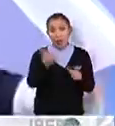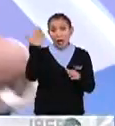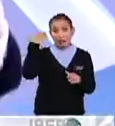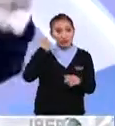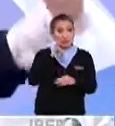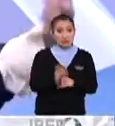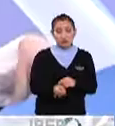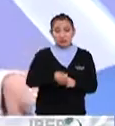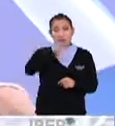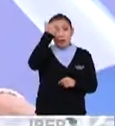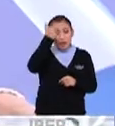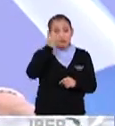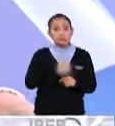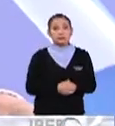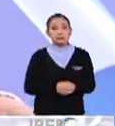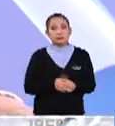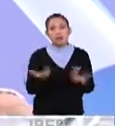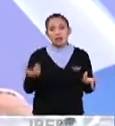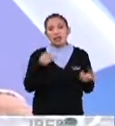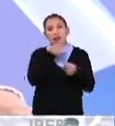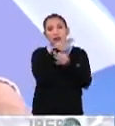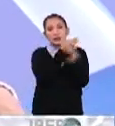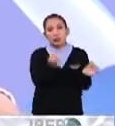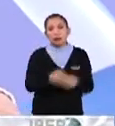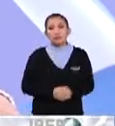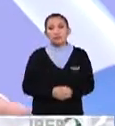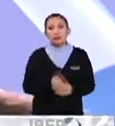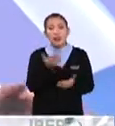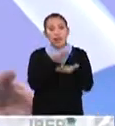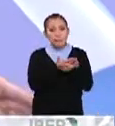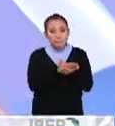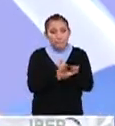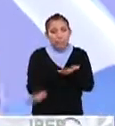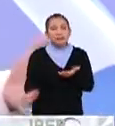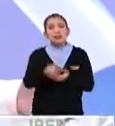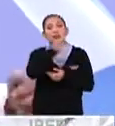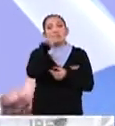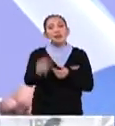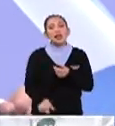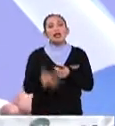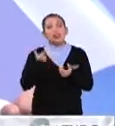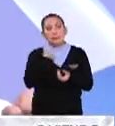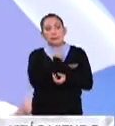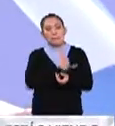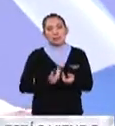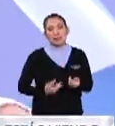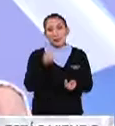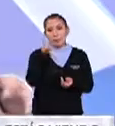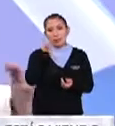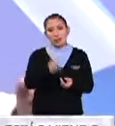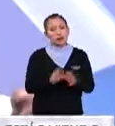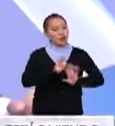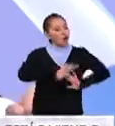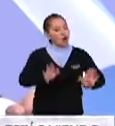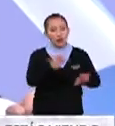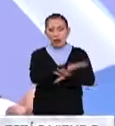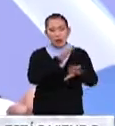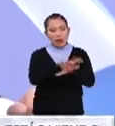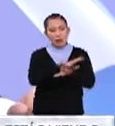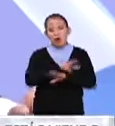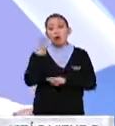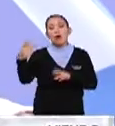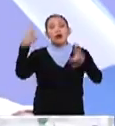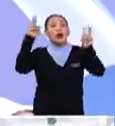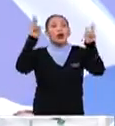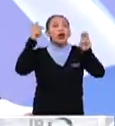ocasiones anteriores, hacerlo tan visible y comunicarlo tanto. Por el otro lado, unos días después sale el presidente Peña a decir que no, que ahora va a ser el programa Estás en